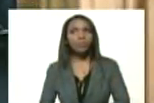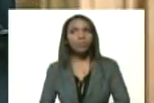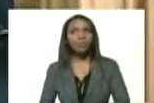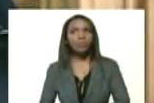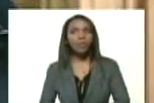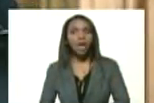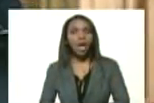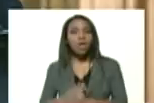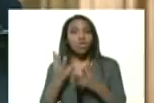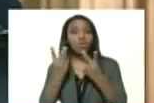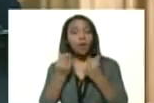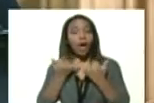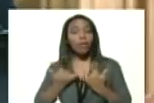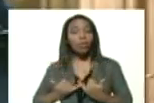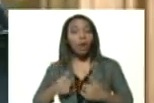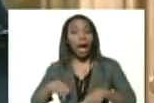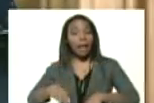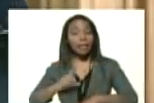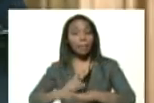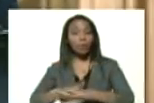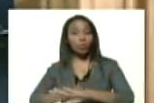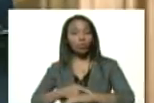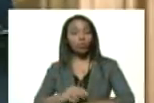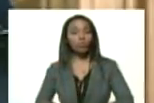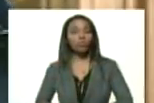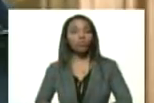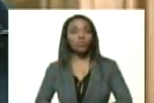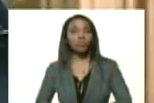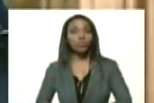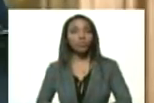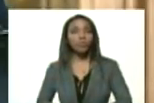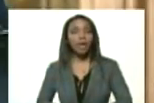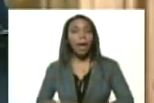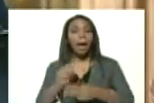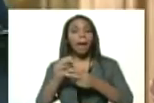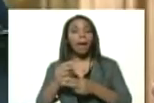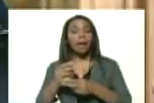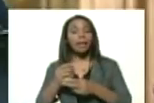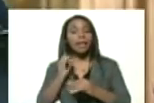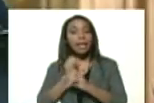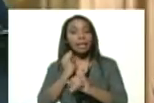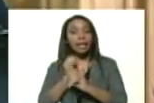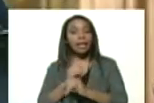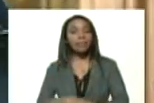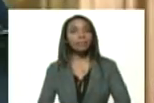los números actualizados a este minuto en la página